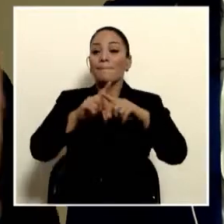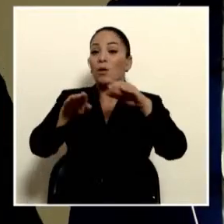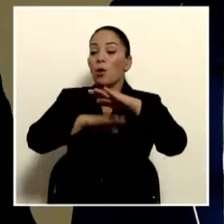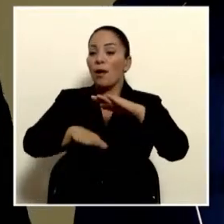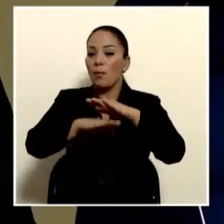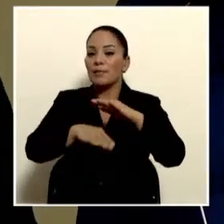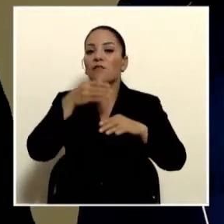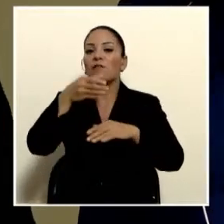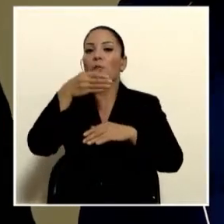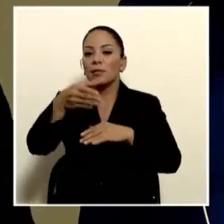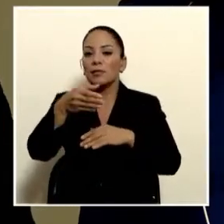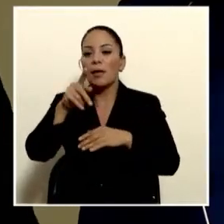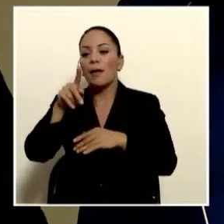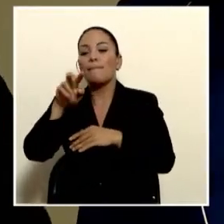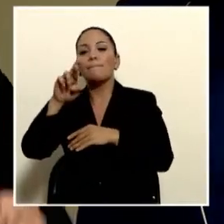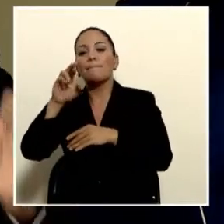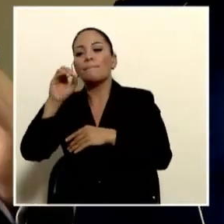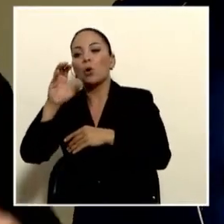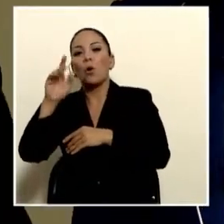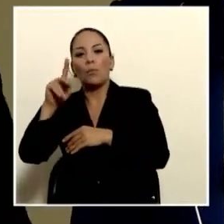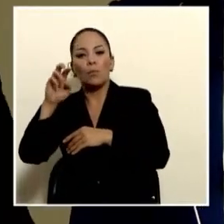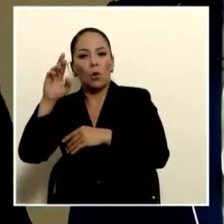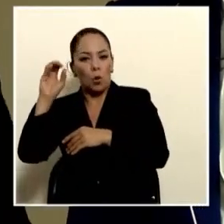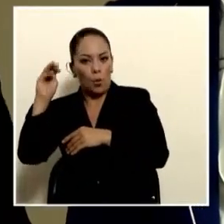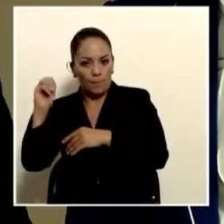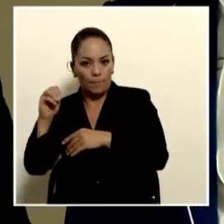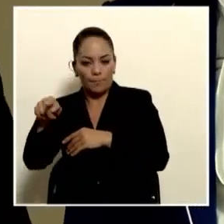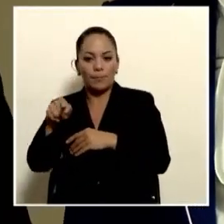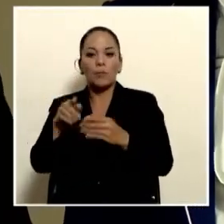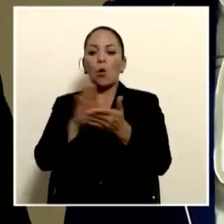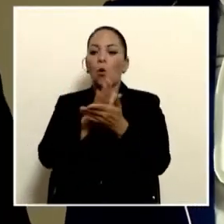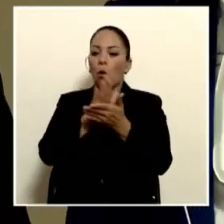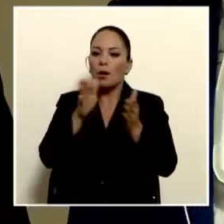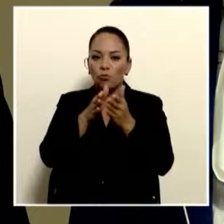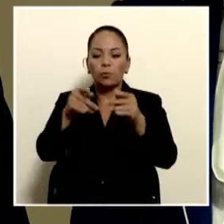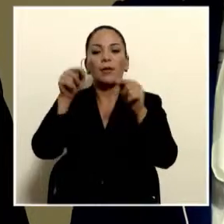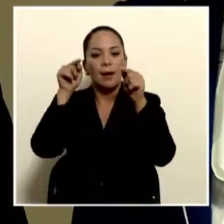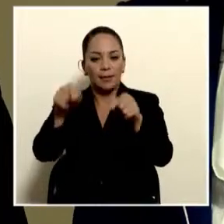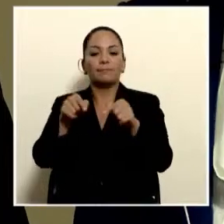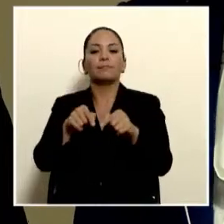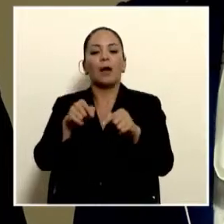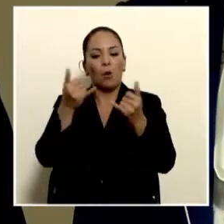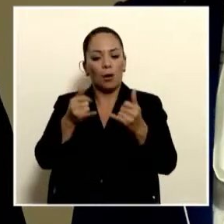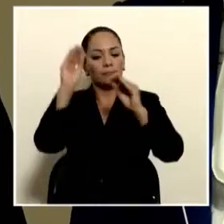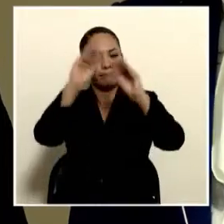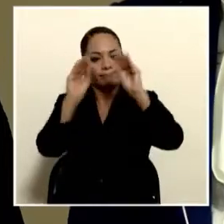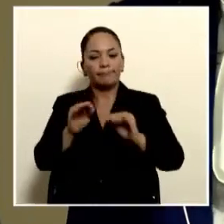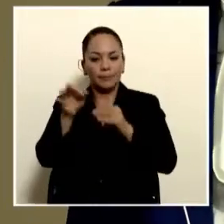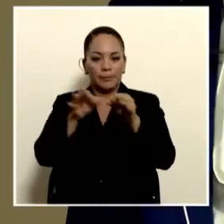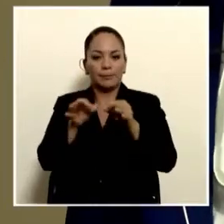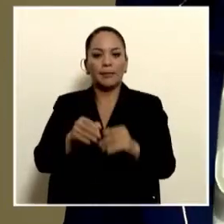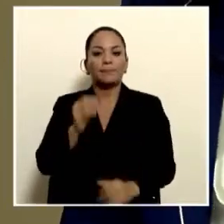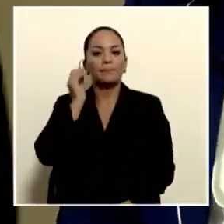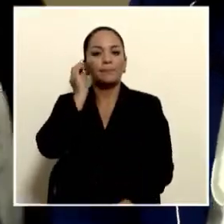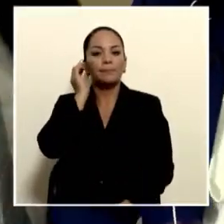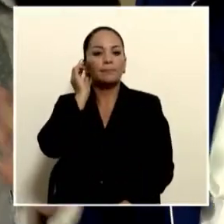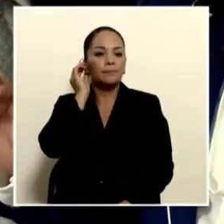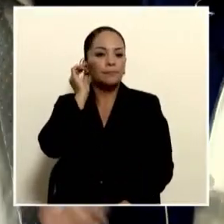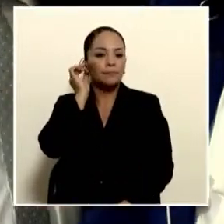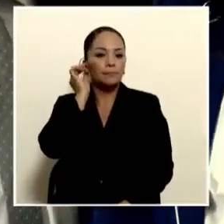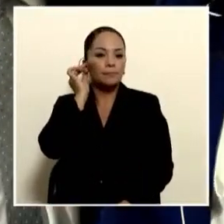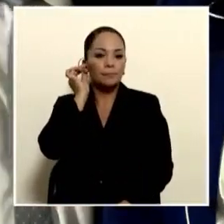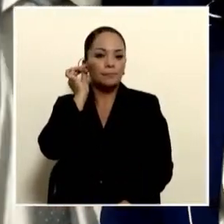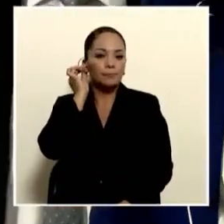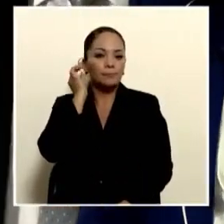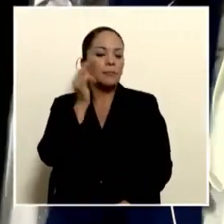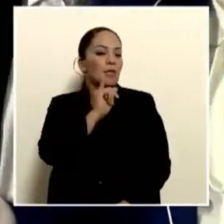las recomendaciones de Coprocom y la hoja de ruta está en esa construcción que le expongo. Básicamente era lo